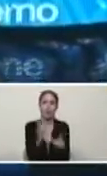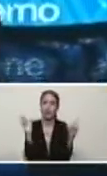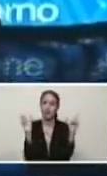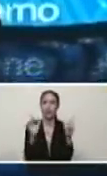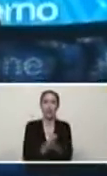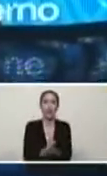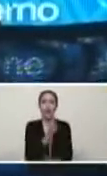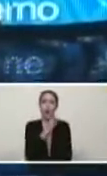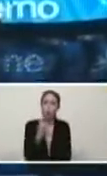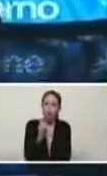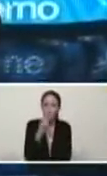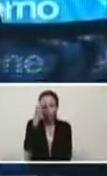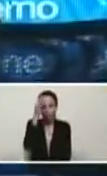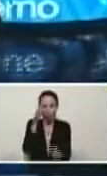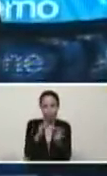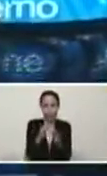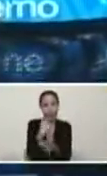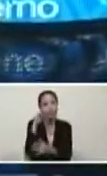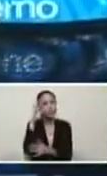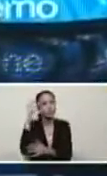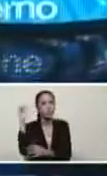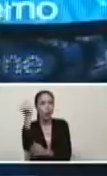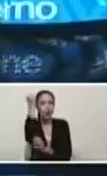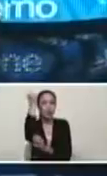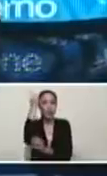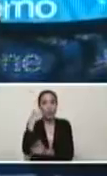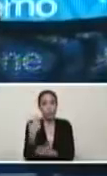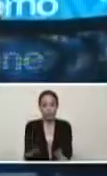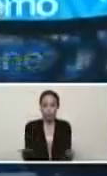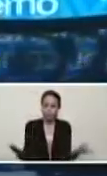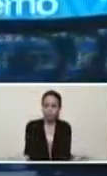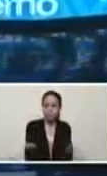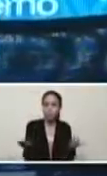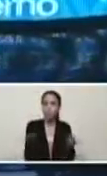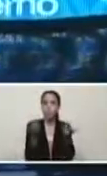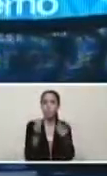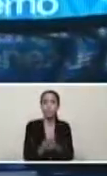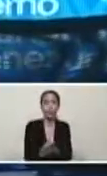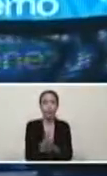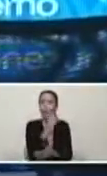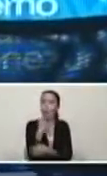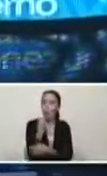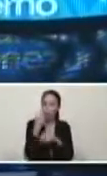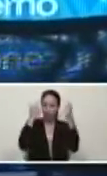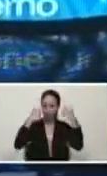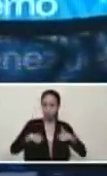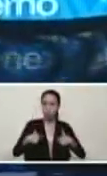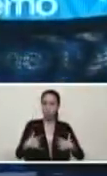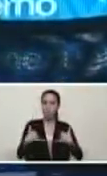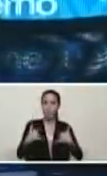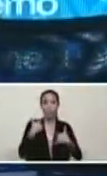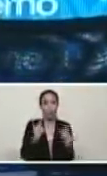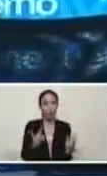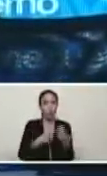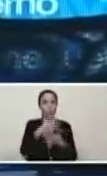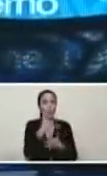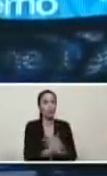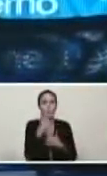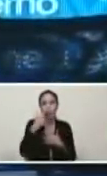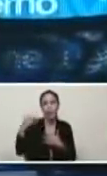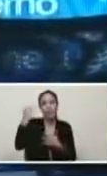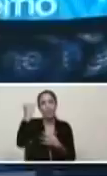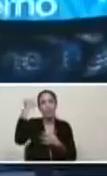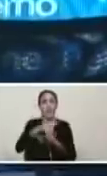tiene juventud que cree, juventud que sueña, juventud que construye, que nosotros somos unos jóvenes que apostamos al proyecto bolivariano